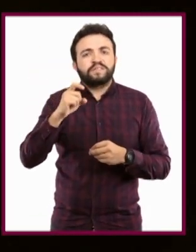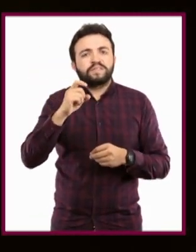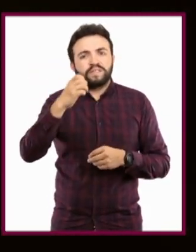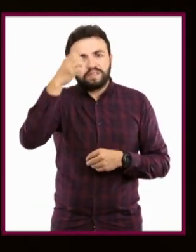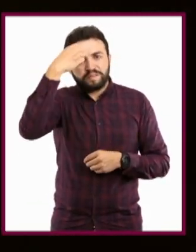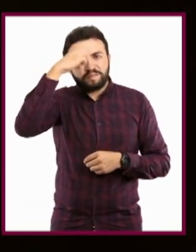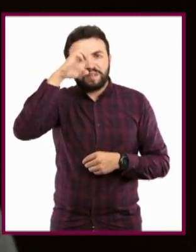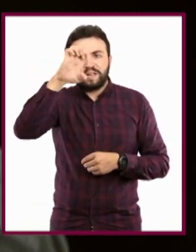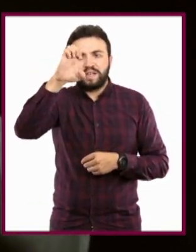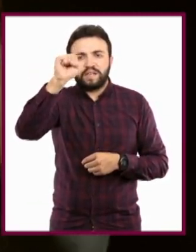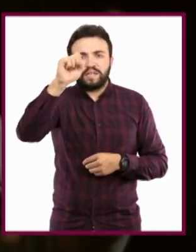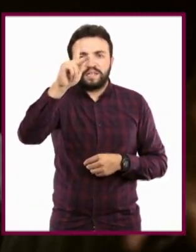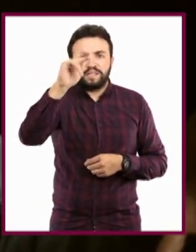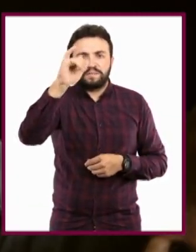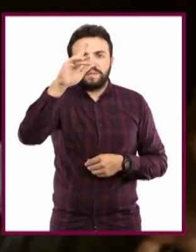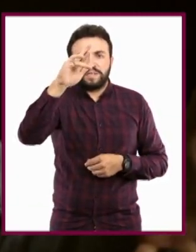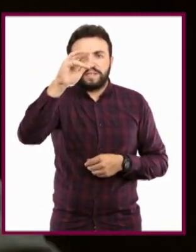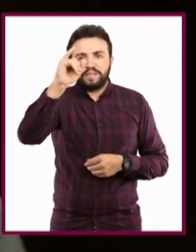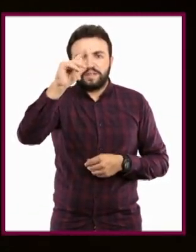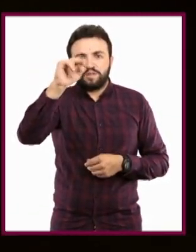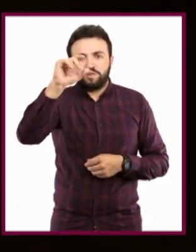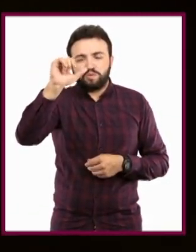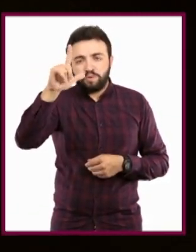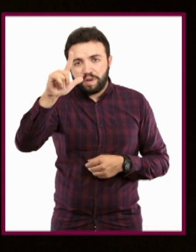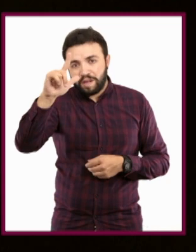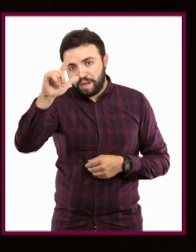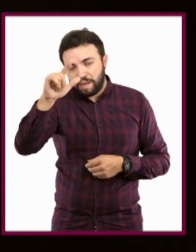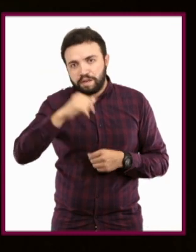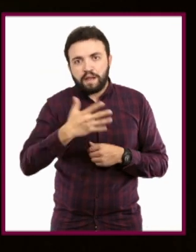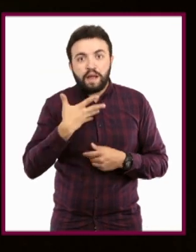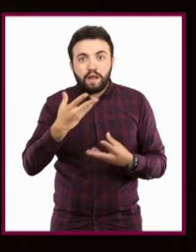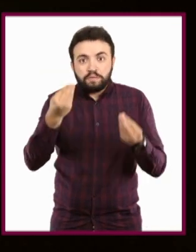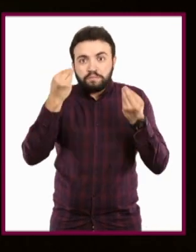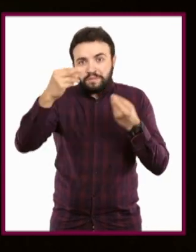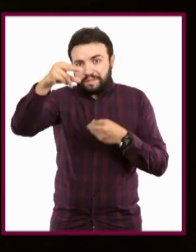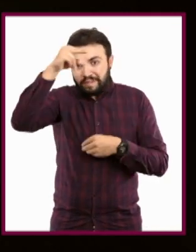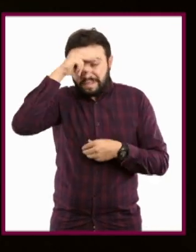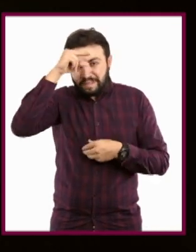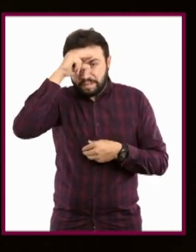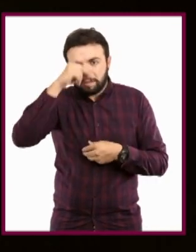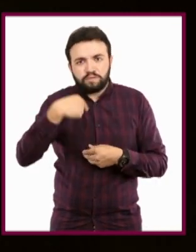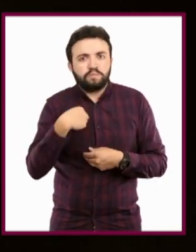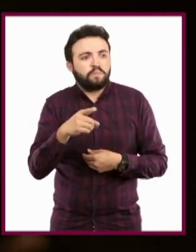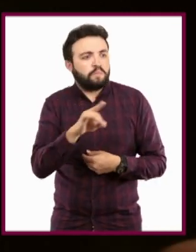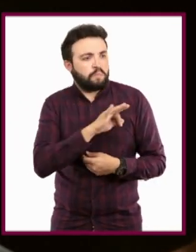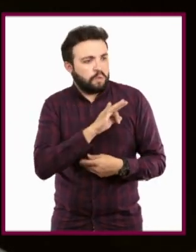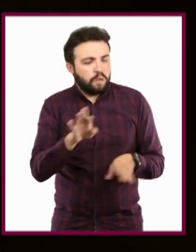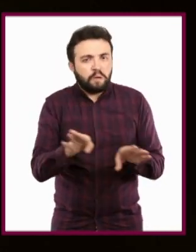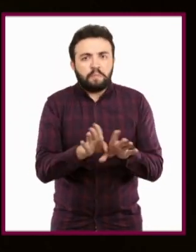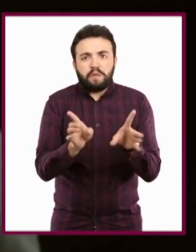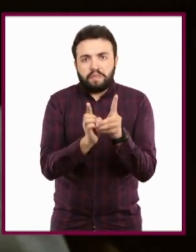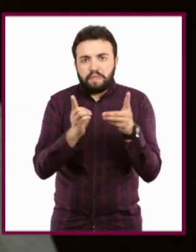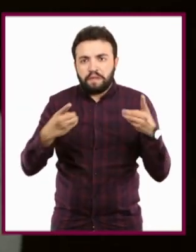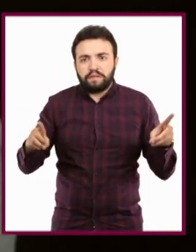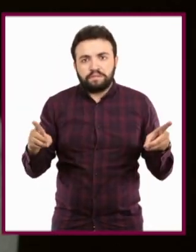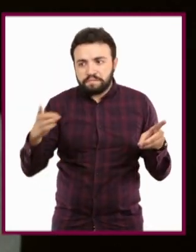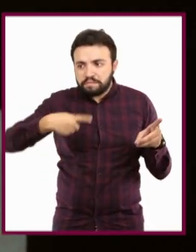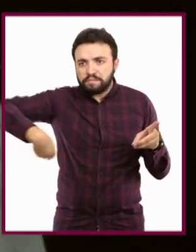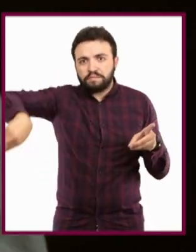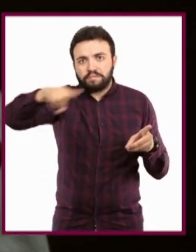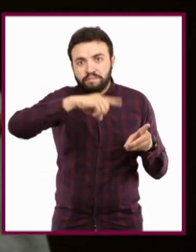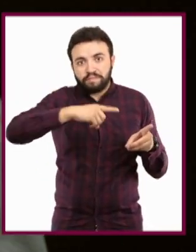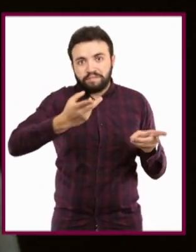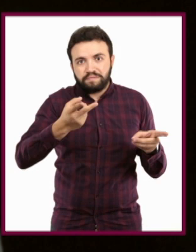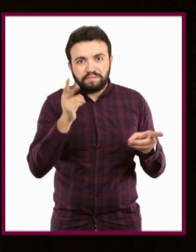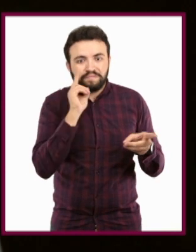crean, hay muchos tipos de inteligencias y cada uno de nosotros podemos desarrollar las nuestras durante toda la vida. Inteligencias,